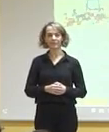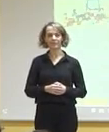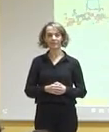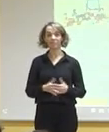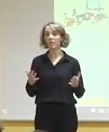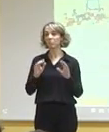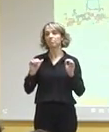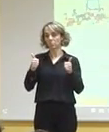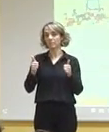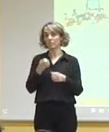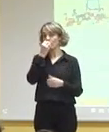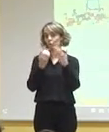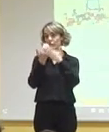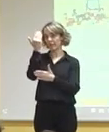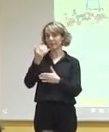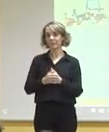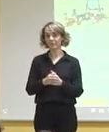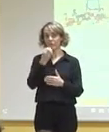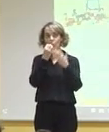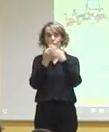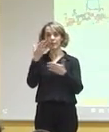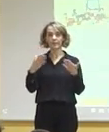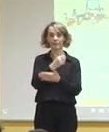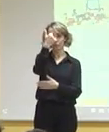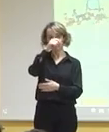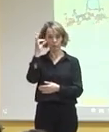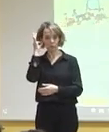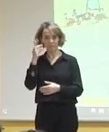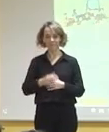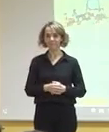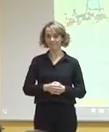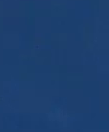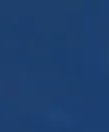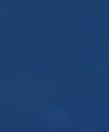Pues vamos a empezar. Buenos días a todos y a todas.